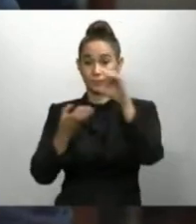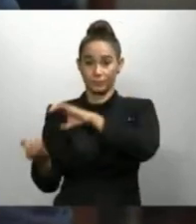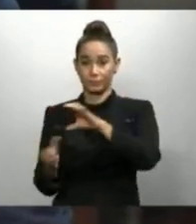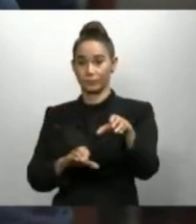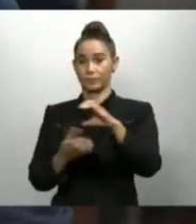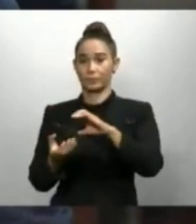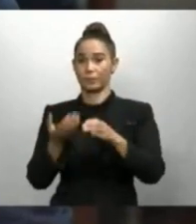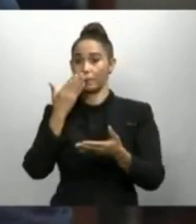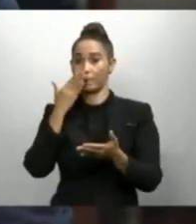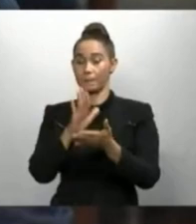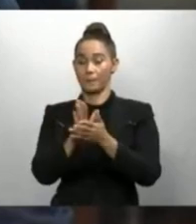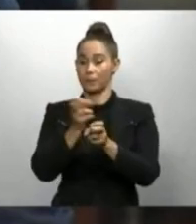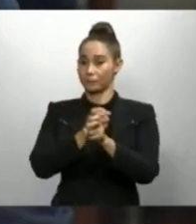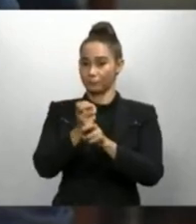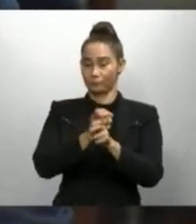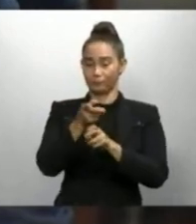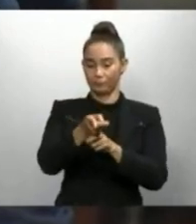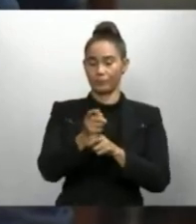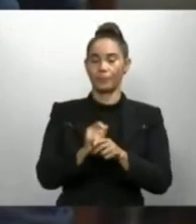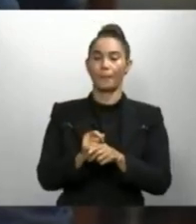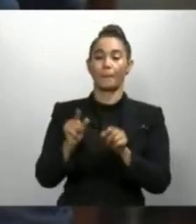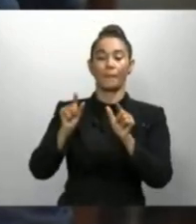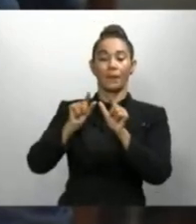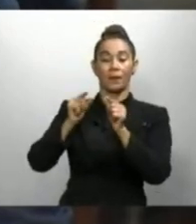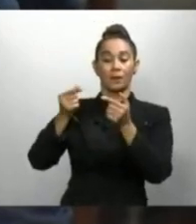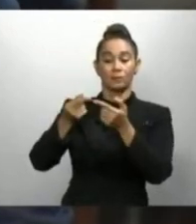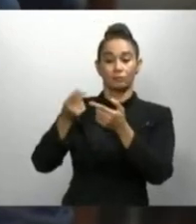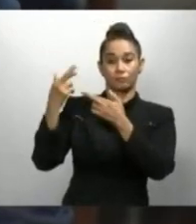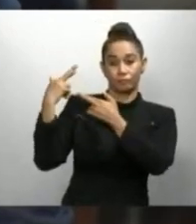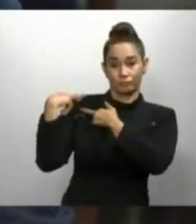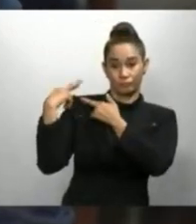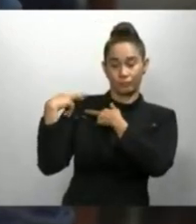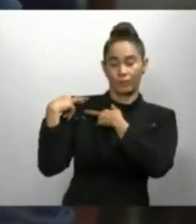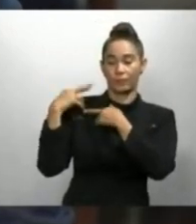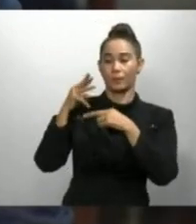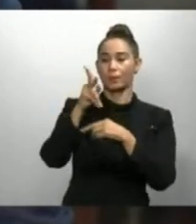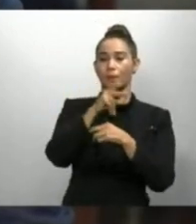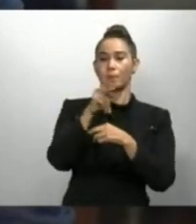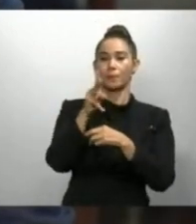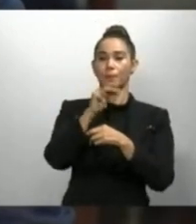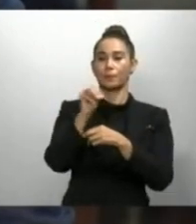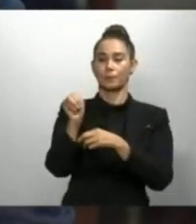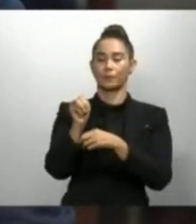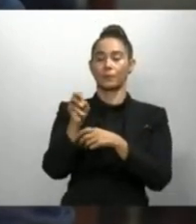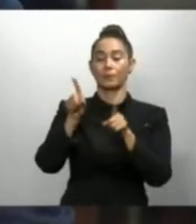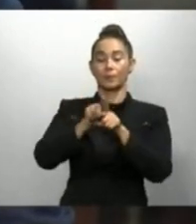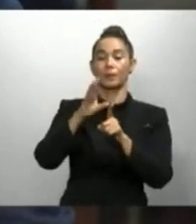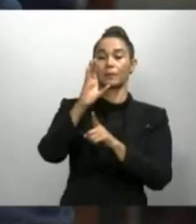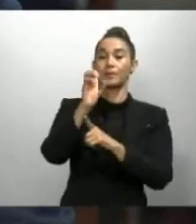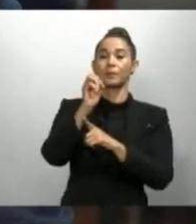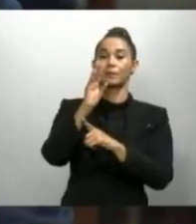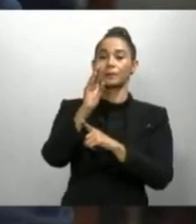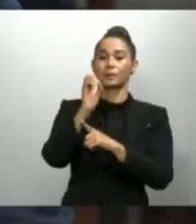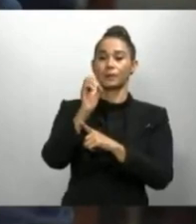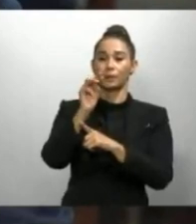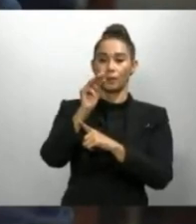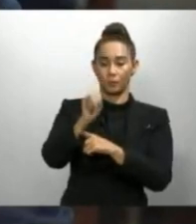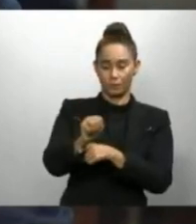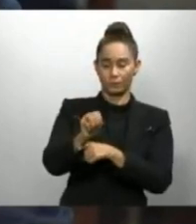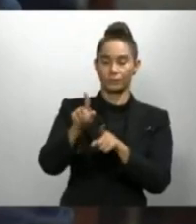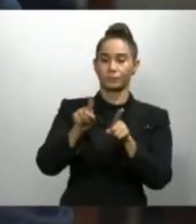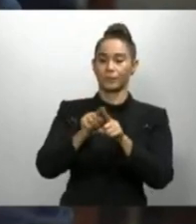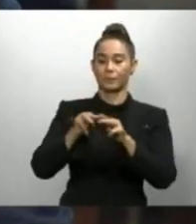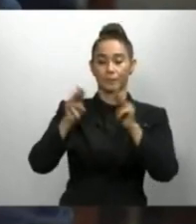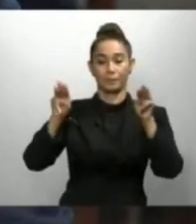adulterados. Esto será coordinado por Proconsumidor con la participación del SECOM, el Ministerio de Salud Pública, la